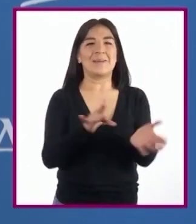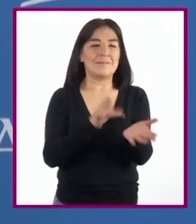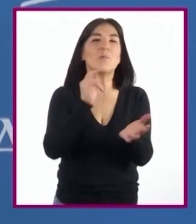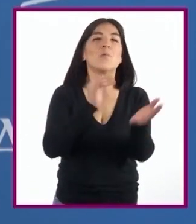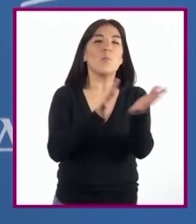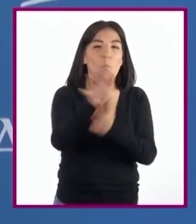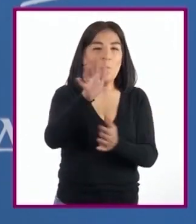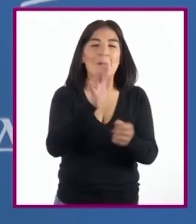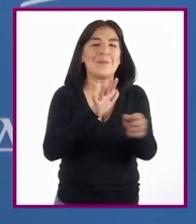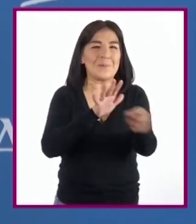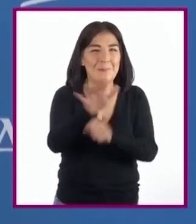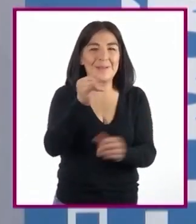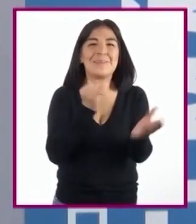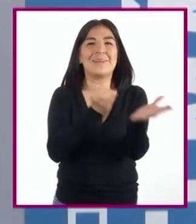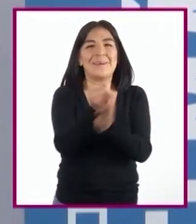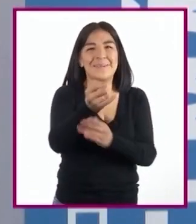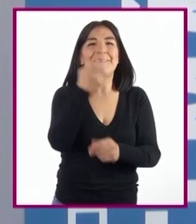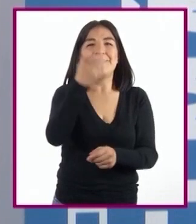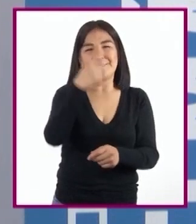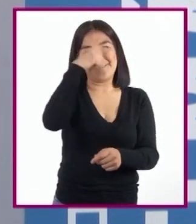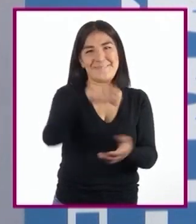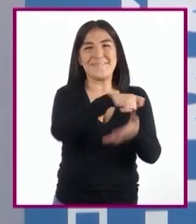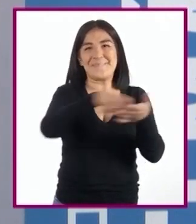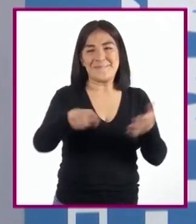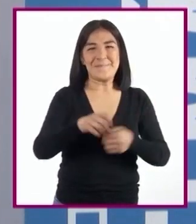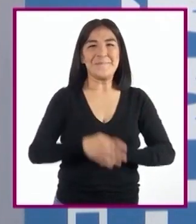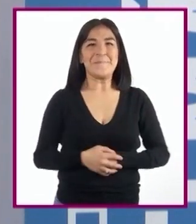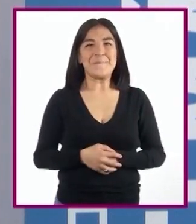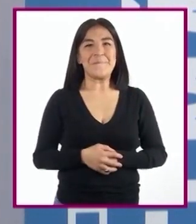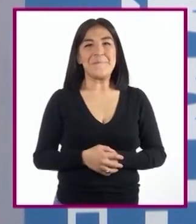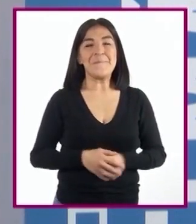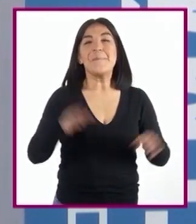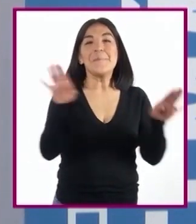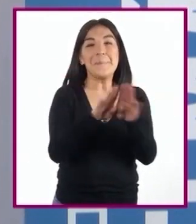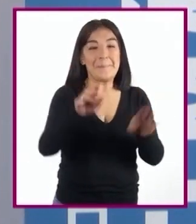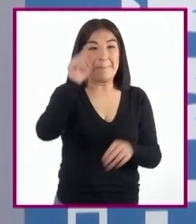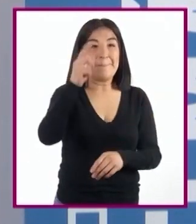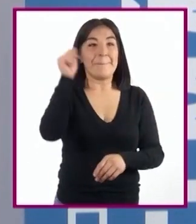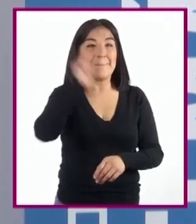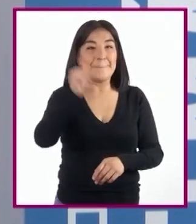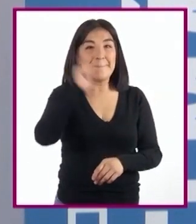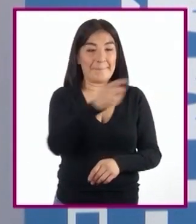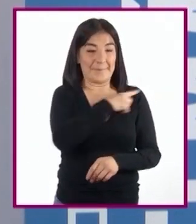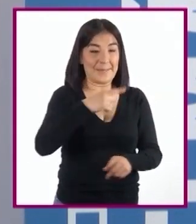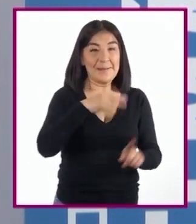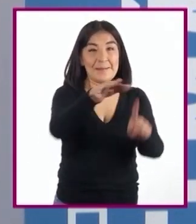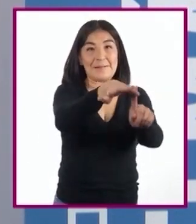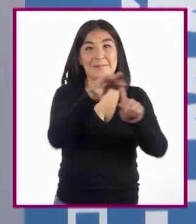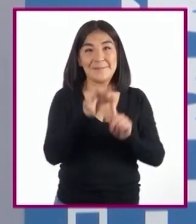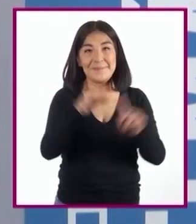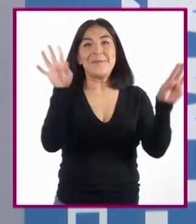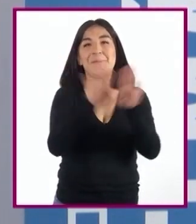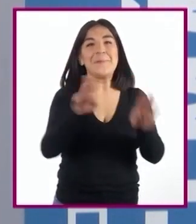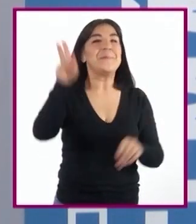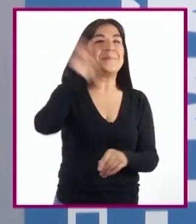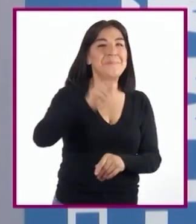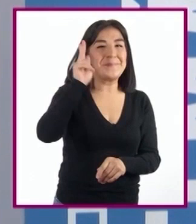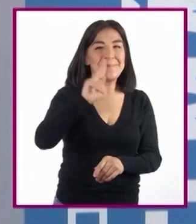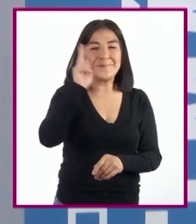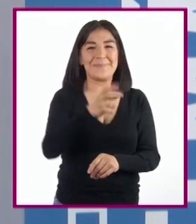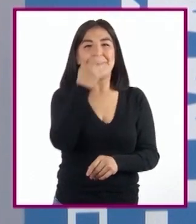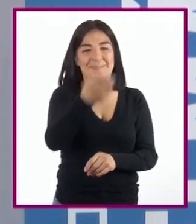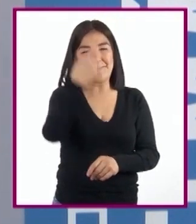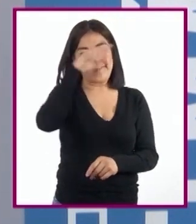una camioneta para comprarla. No siempre se debe de tomar la mayor probabilidad para tomar